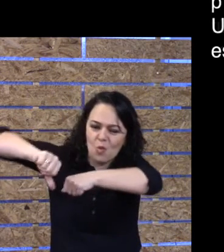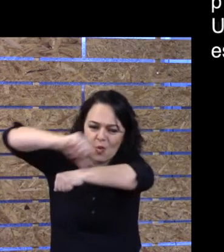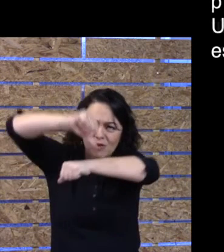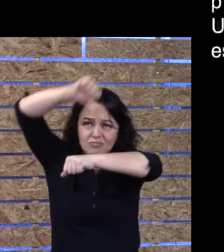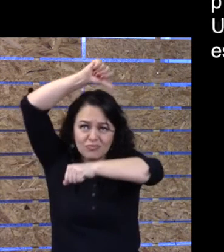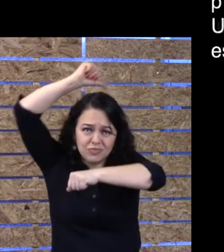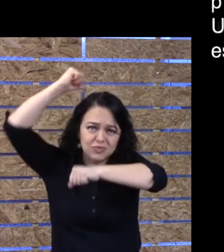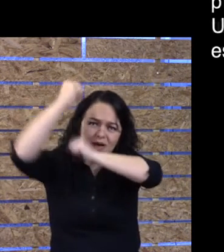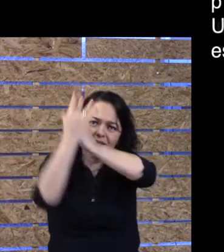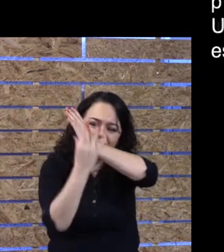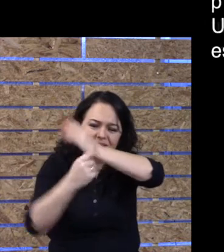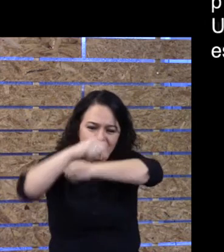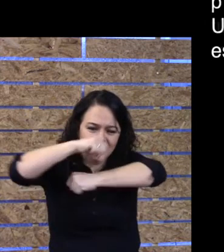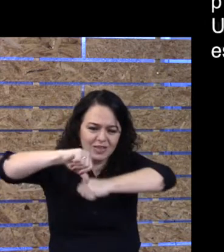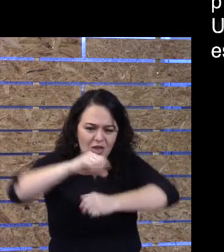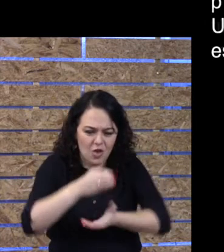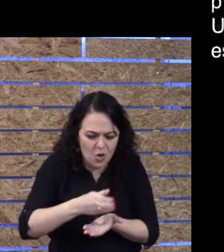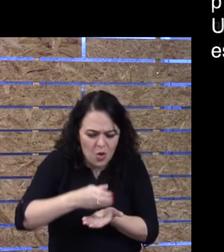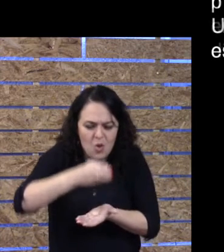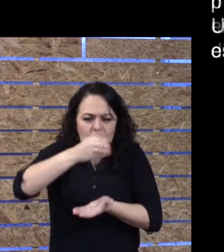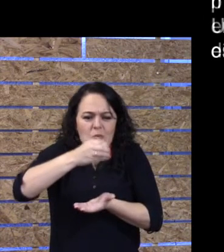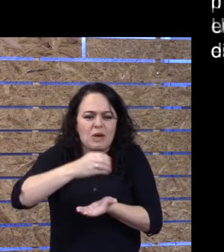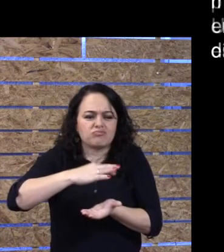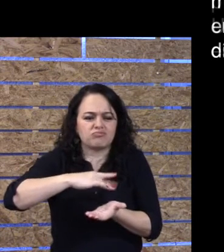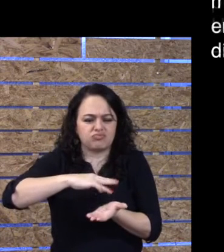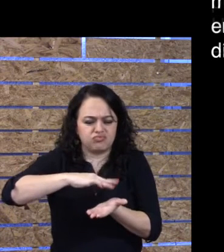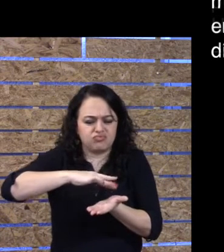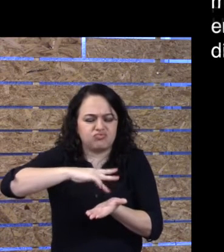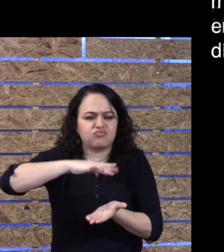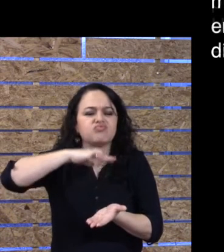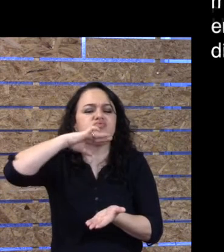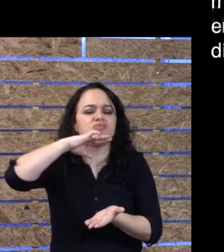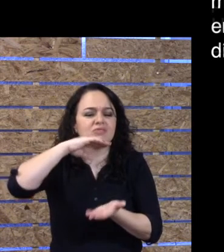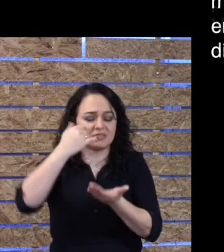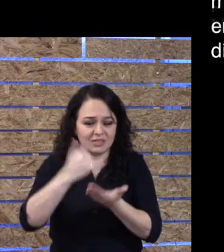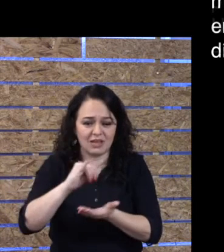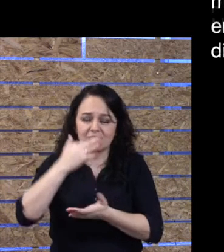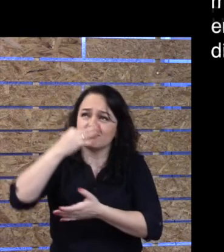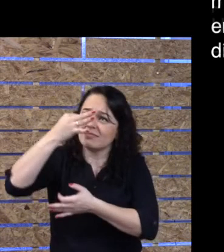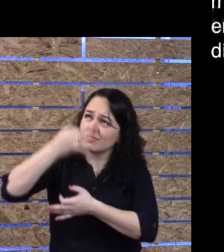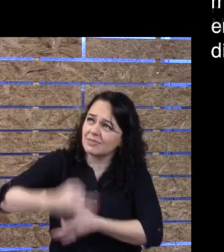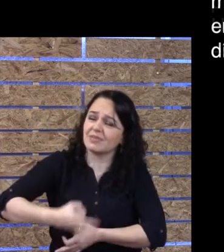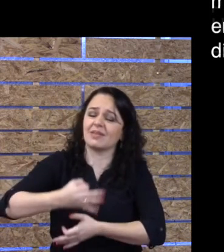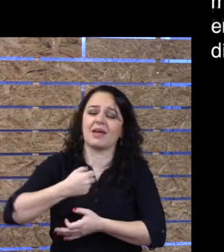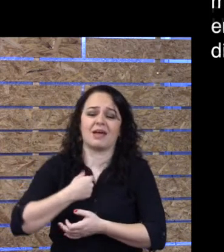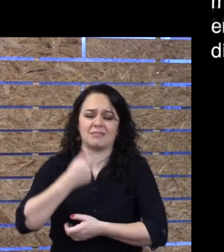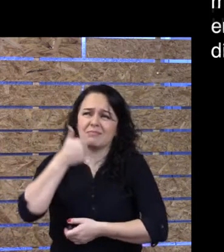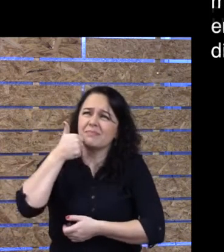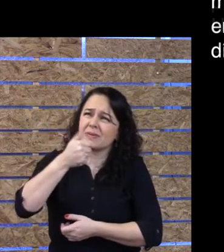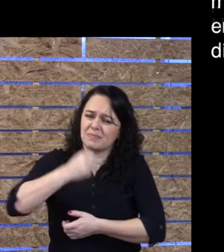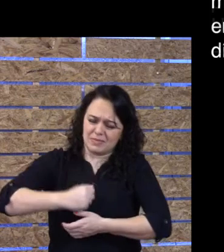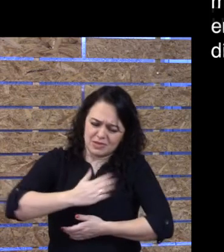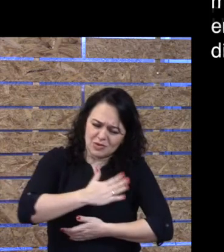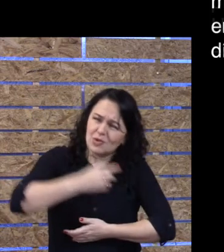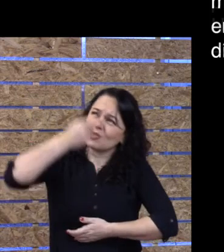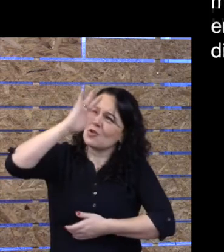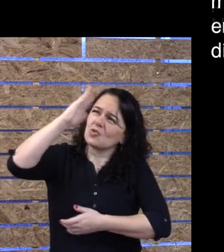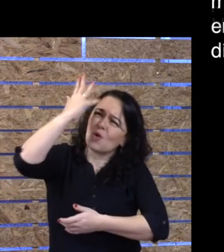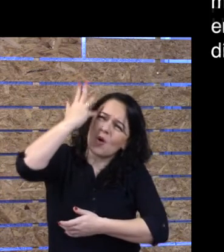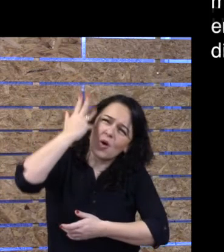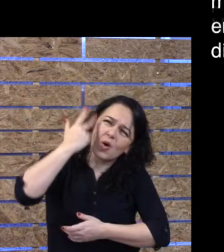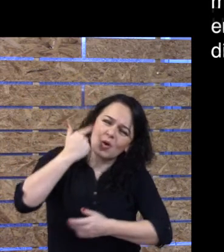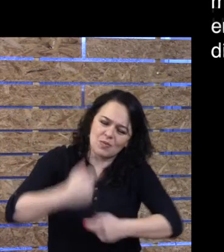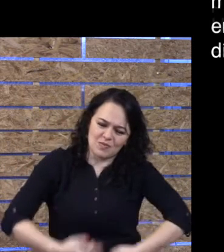mi copa está rebosando. Ciertamente el bien y la misericordia me